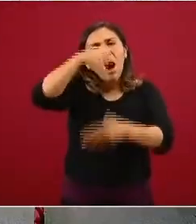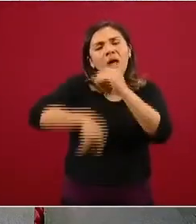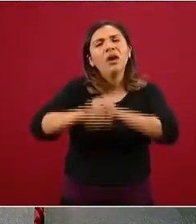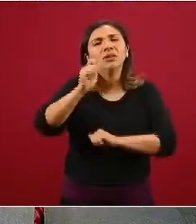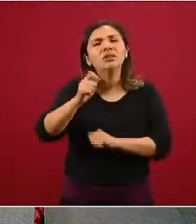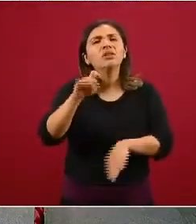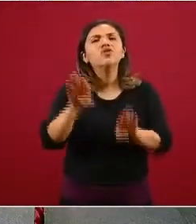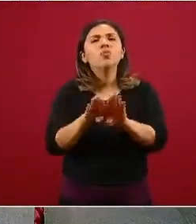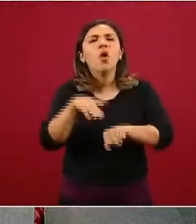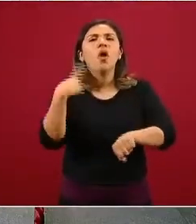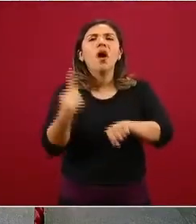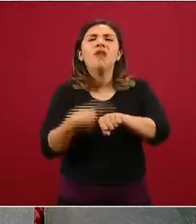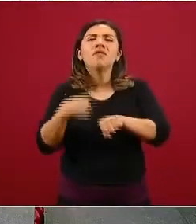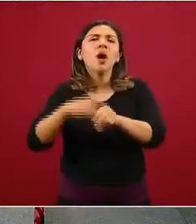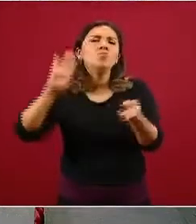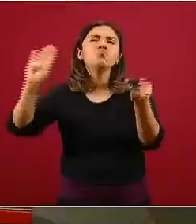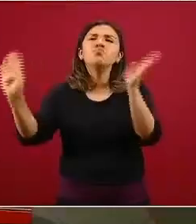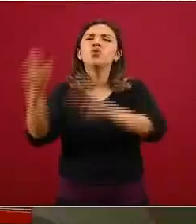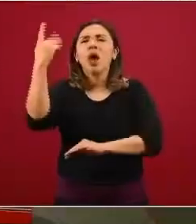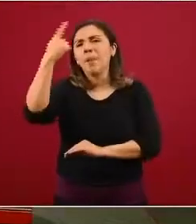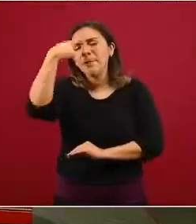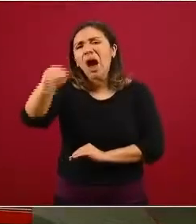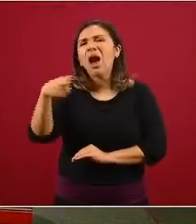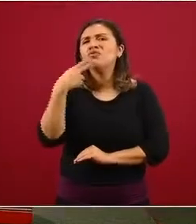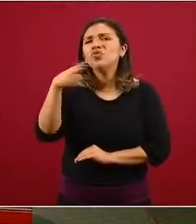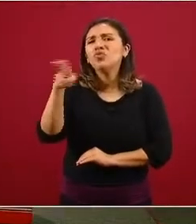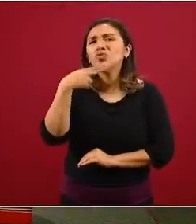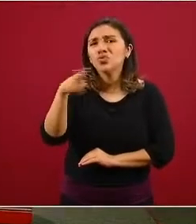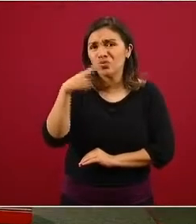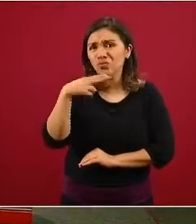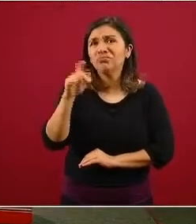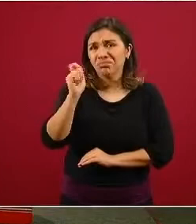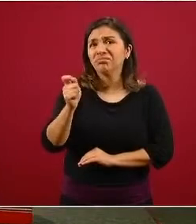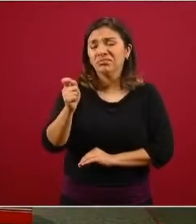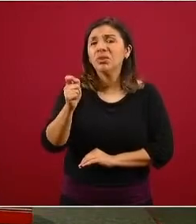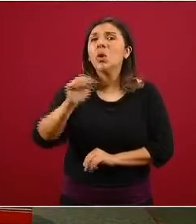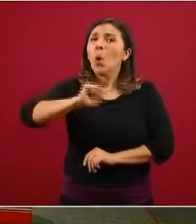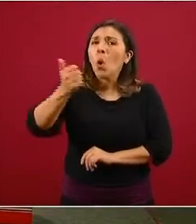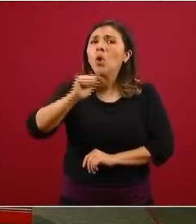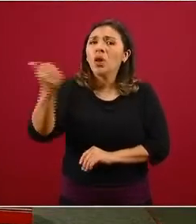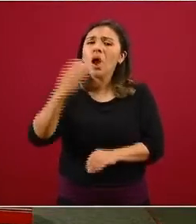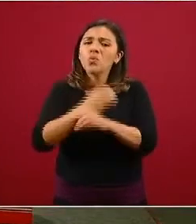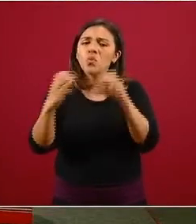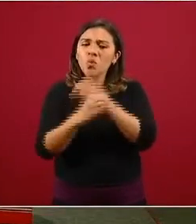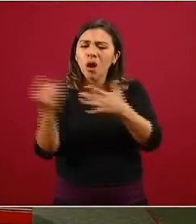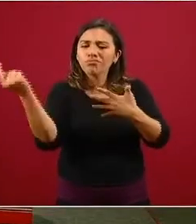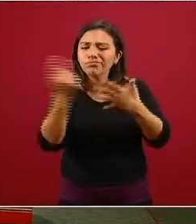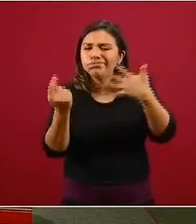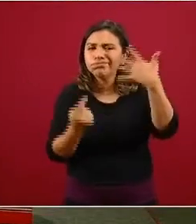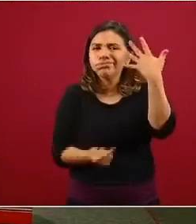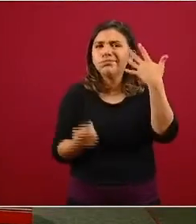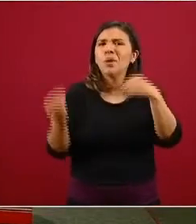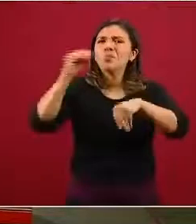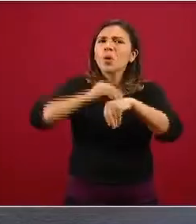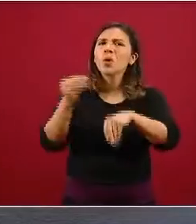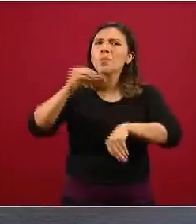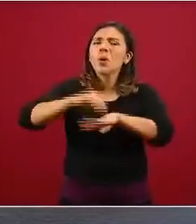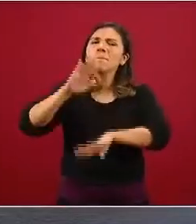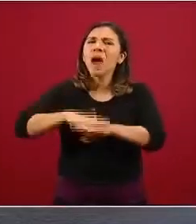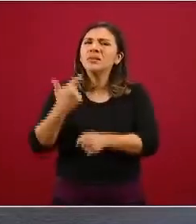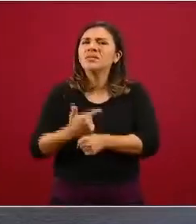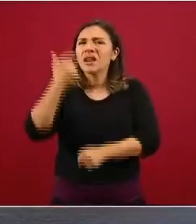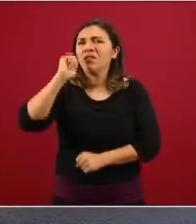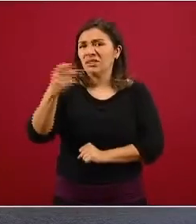la epidemia mundial de tabaquismo, del vapeo y probablemente de algunas situaciones de gravámenes al tabaco. Y en